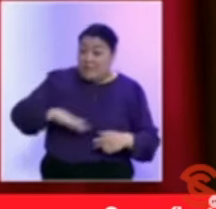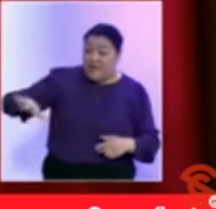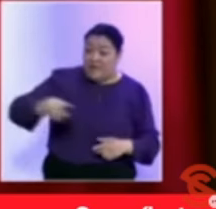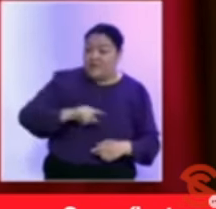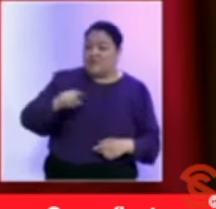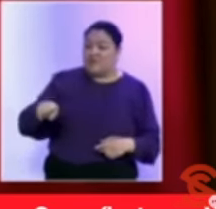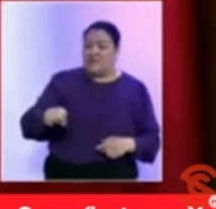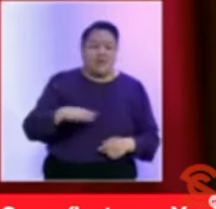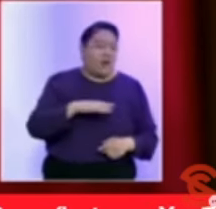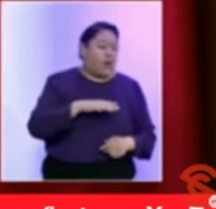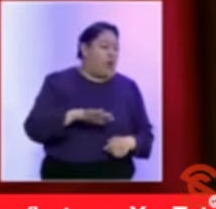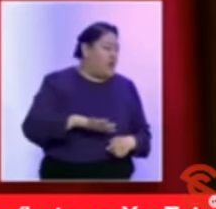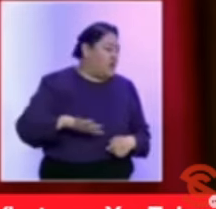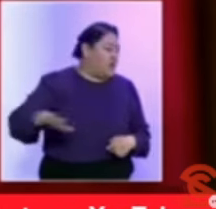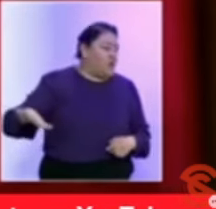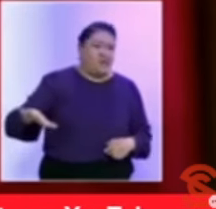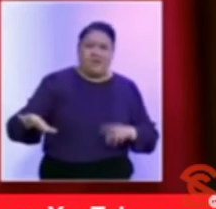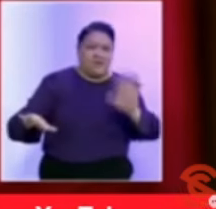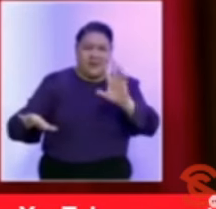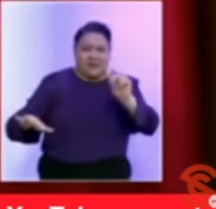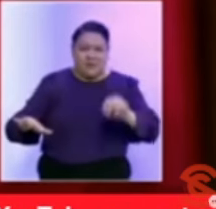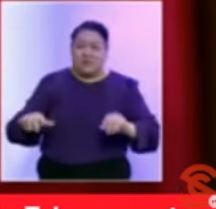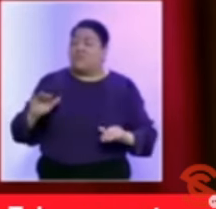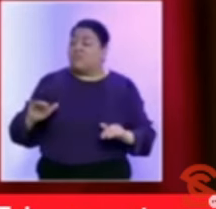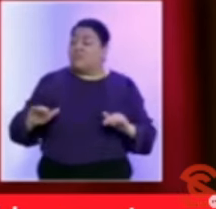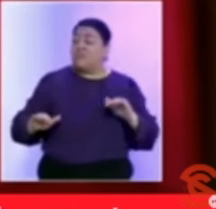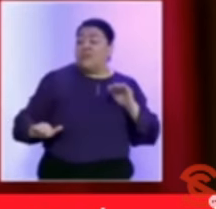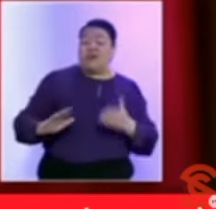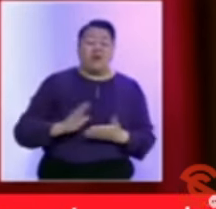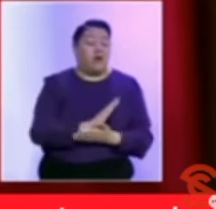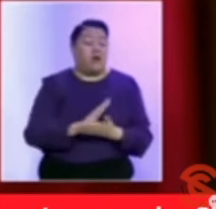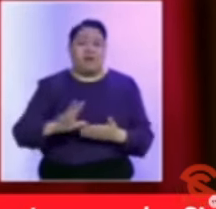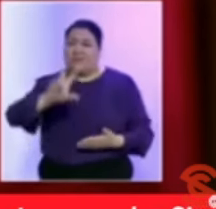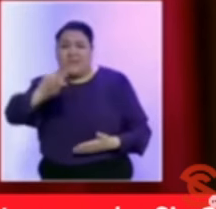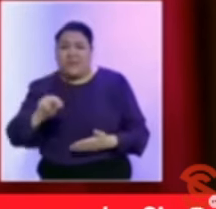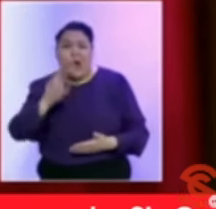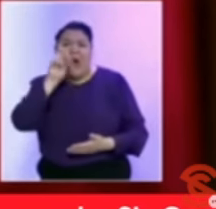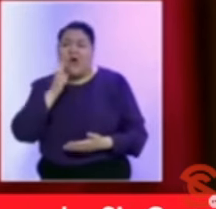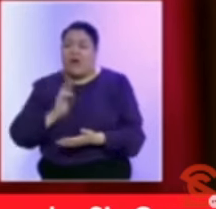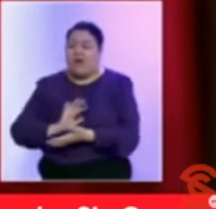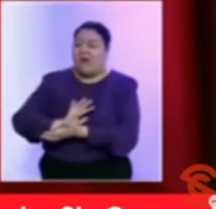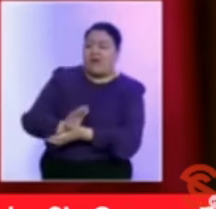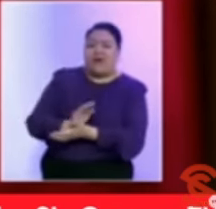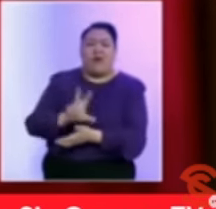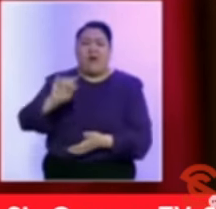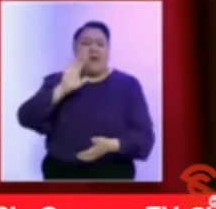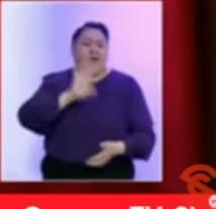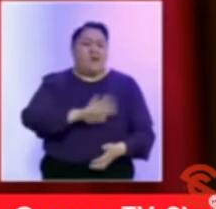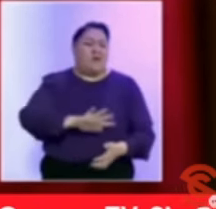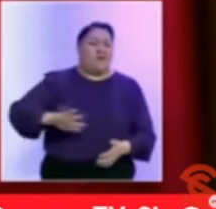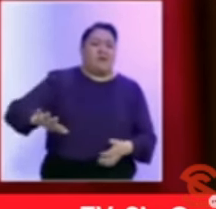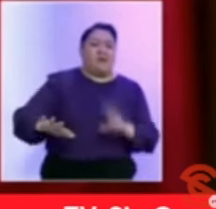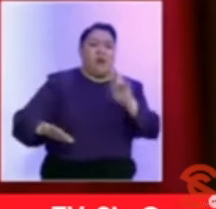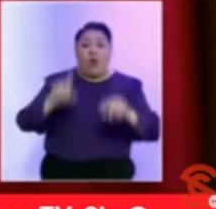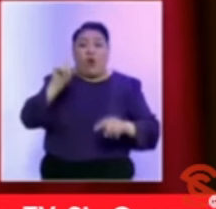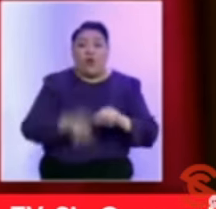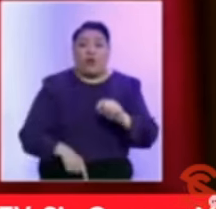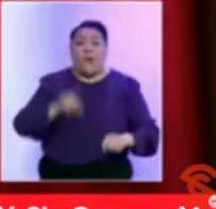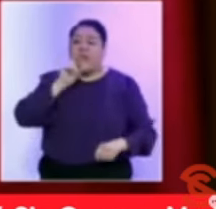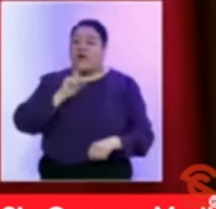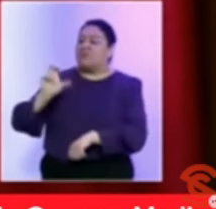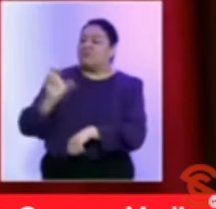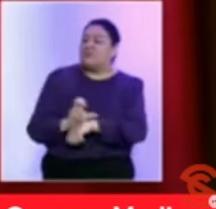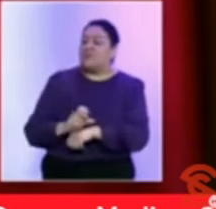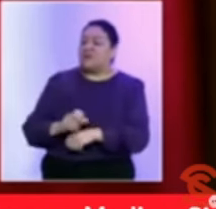desprecio con clasismo con racismo o a las mujeres con machismo